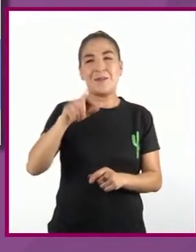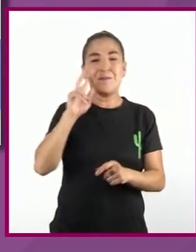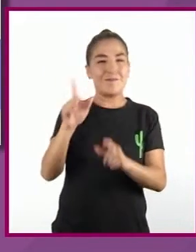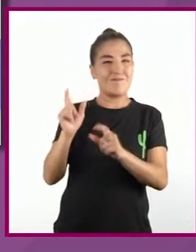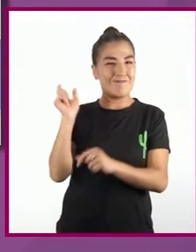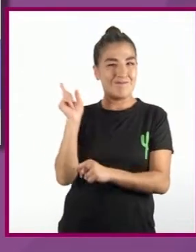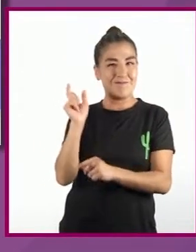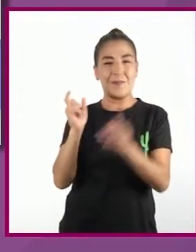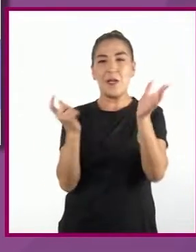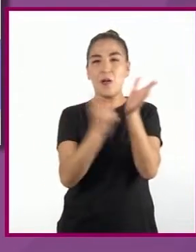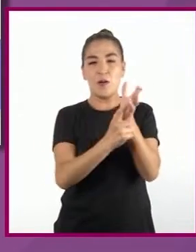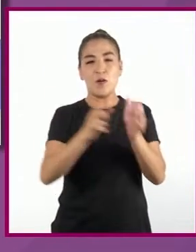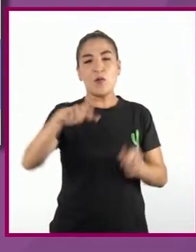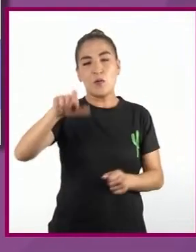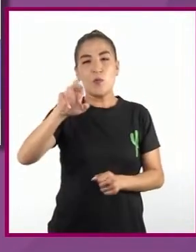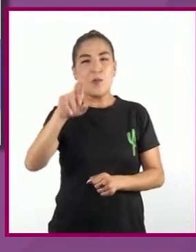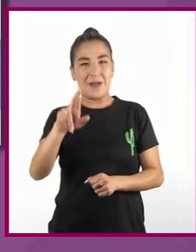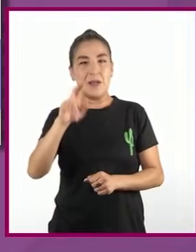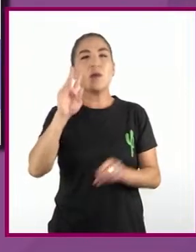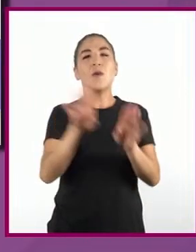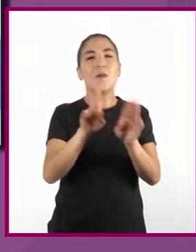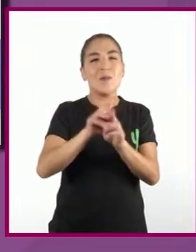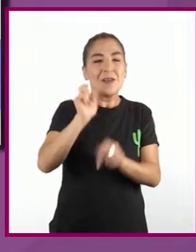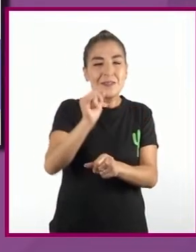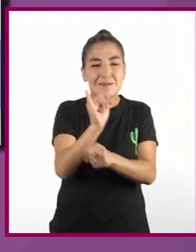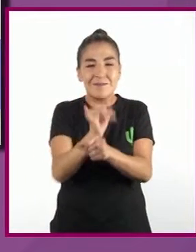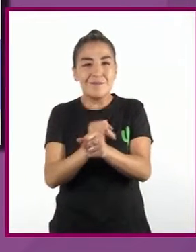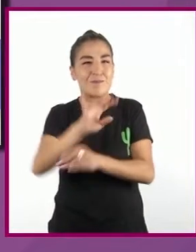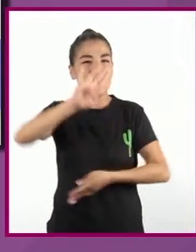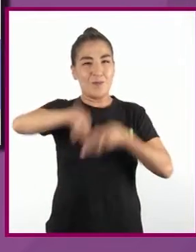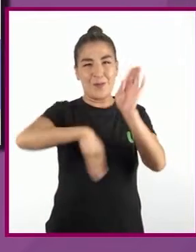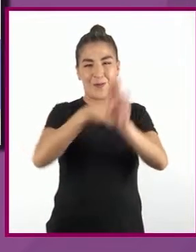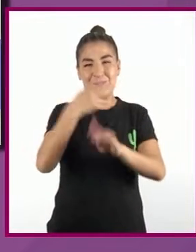los descubrimientos del maravilloso mundo de la ciencia.